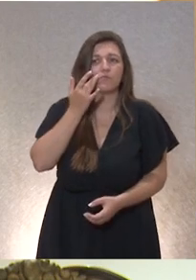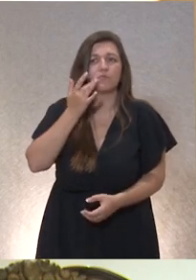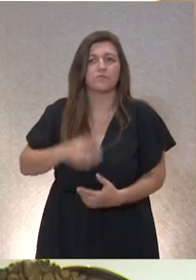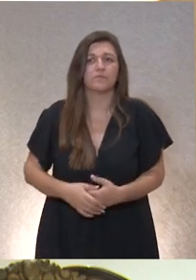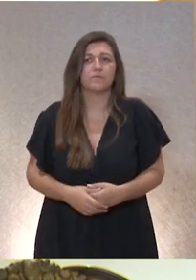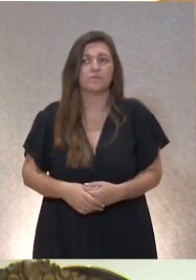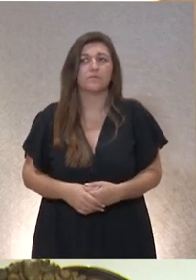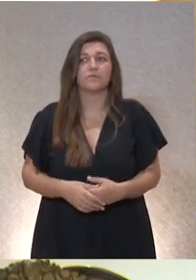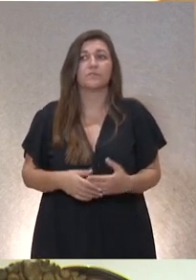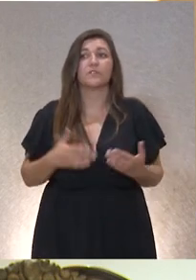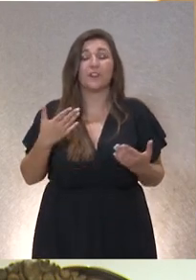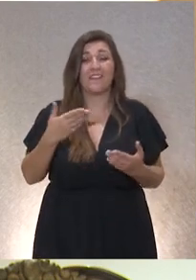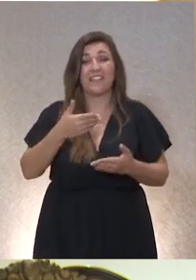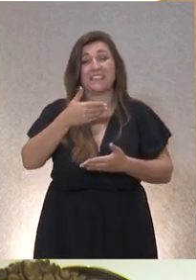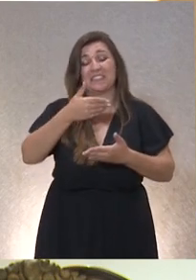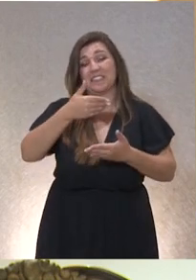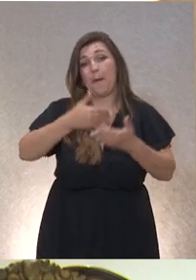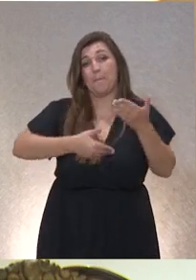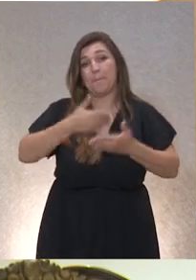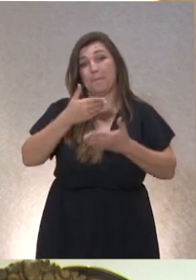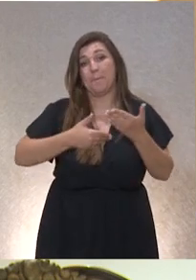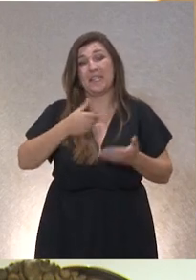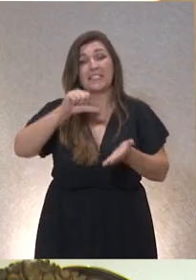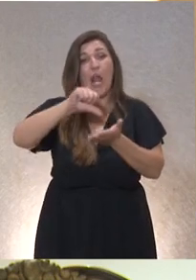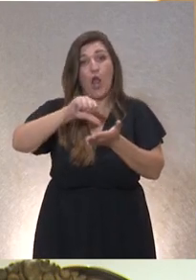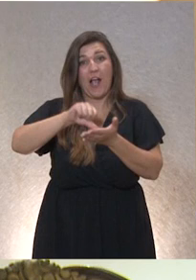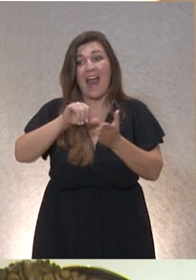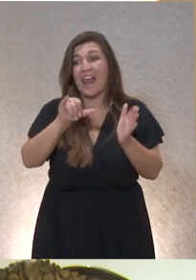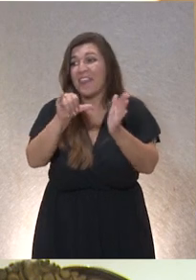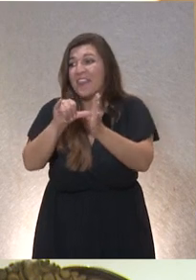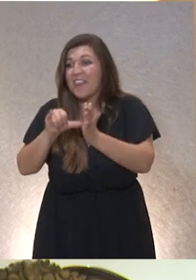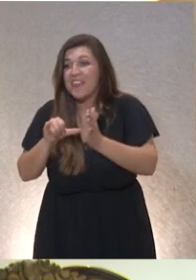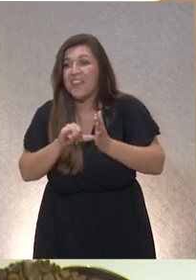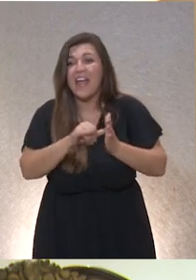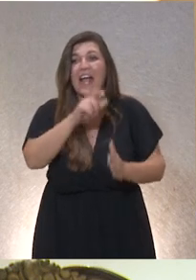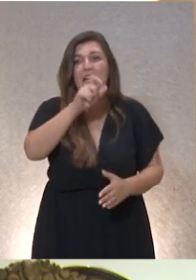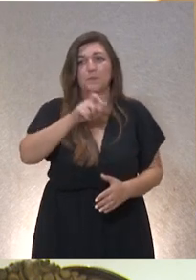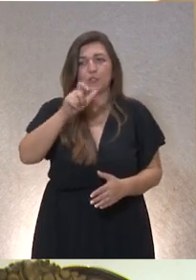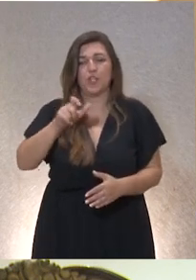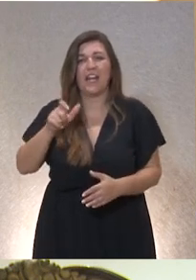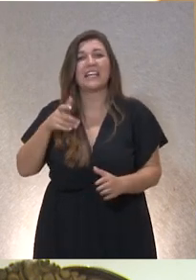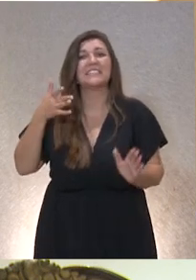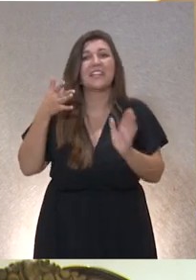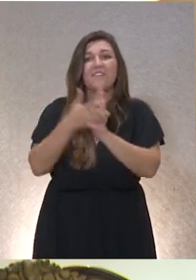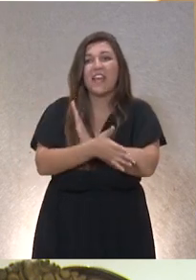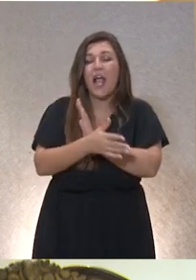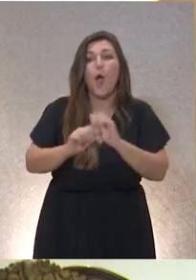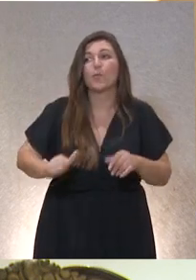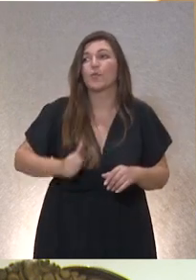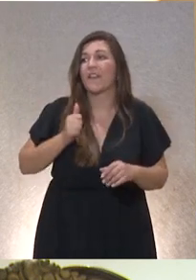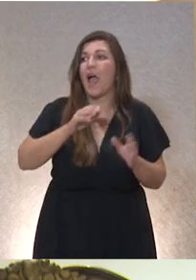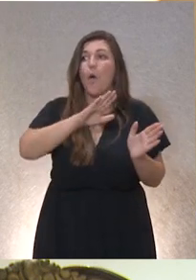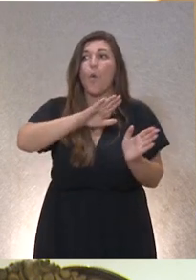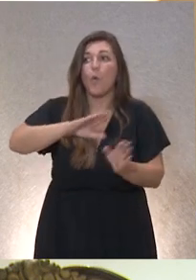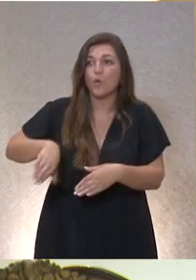local la de proximidad la más cercana a las persones la que significa la última oportunidad